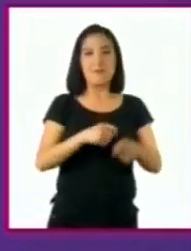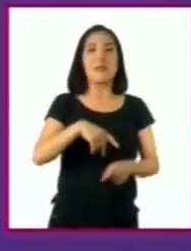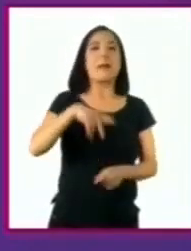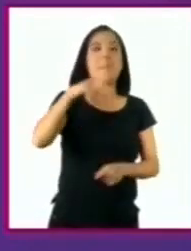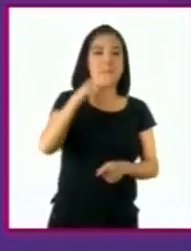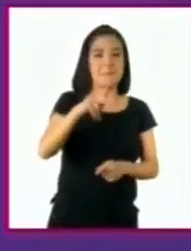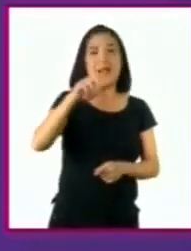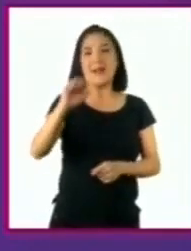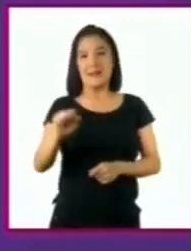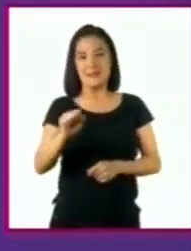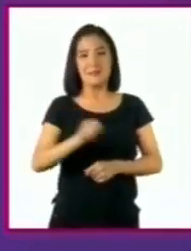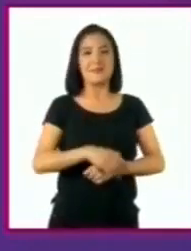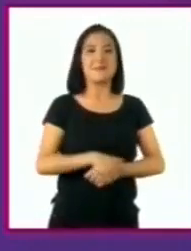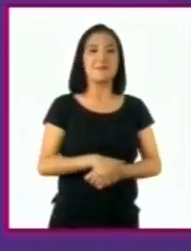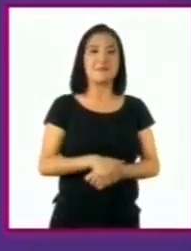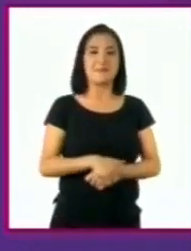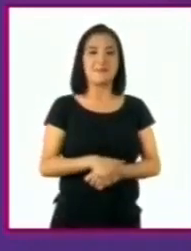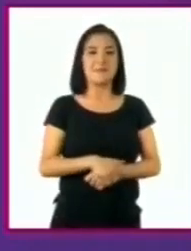PS.